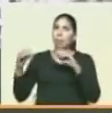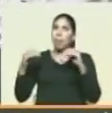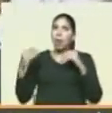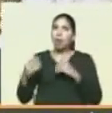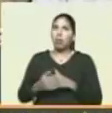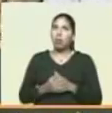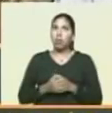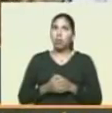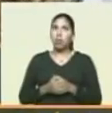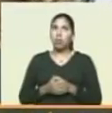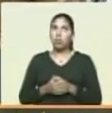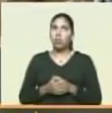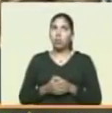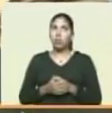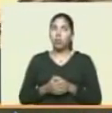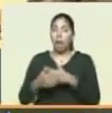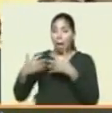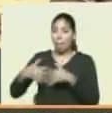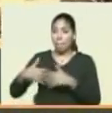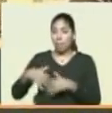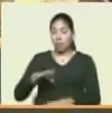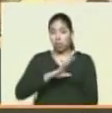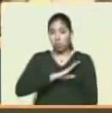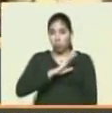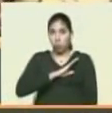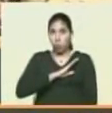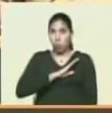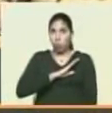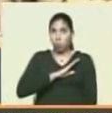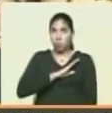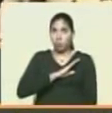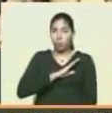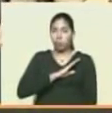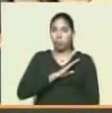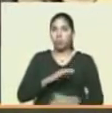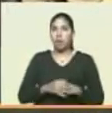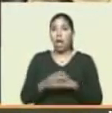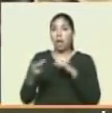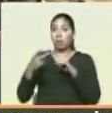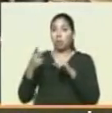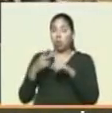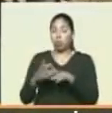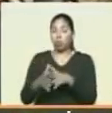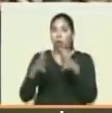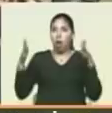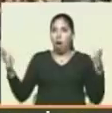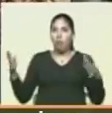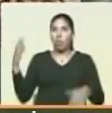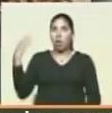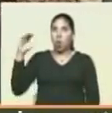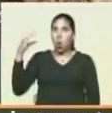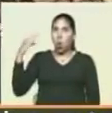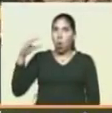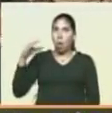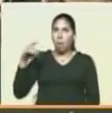Como Monómeros, que una empresa nuestra, que es la segunda más grande de Colombia produciendo